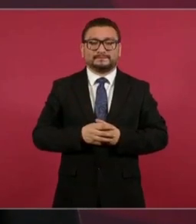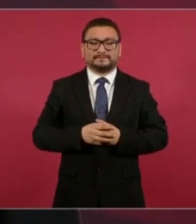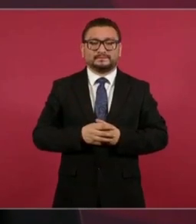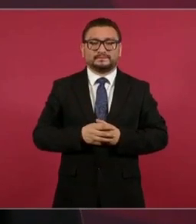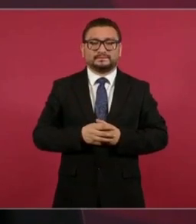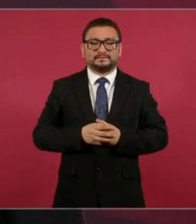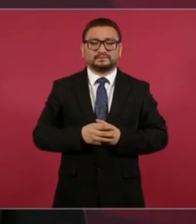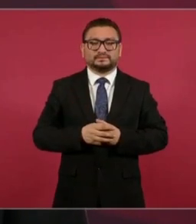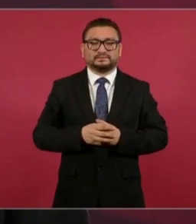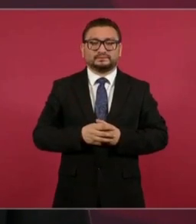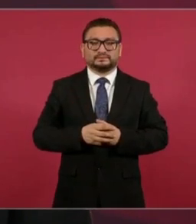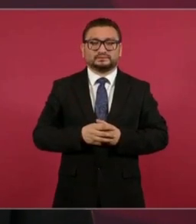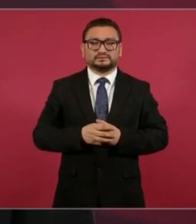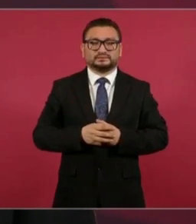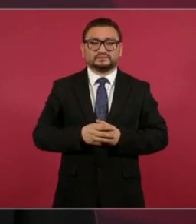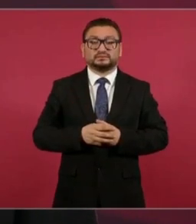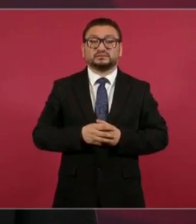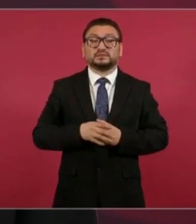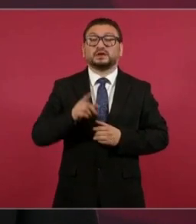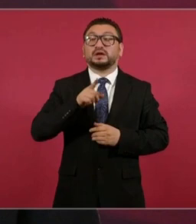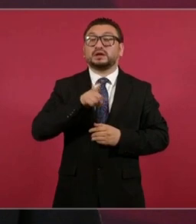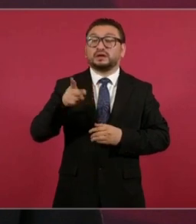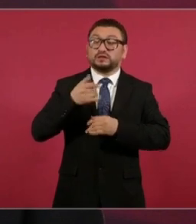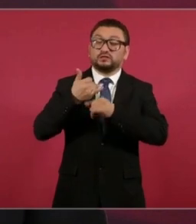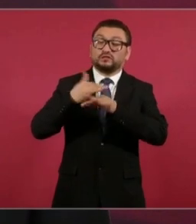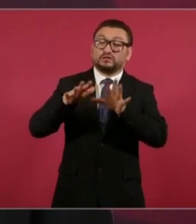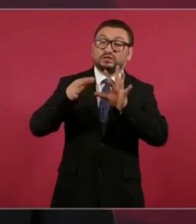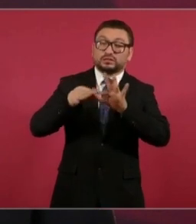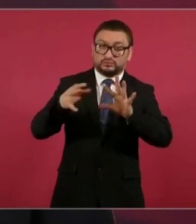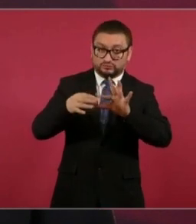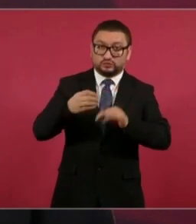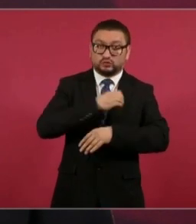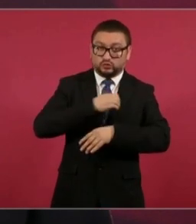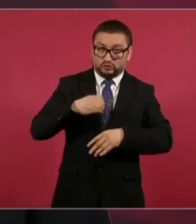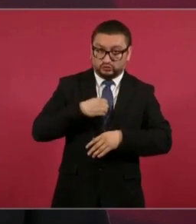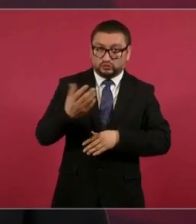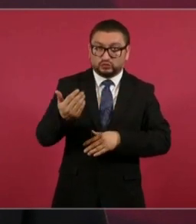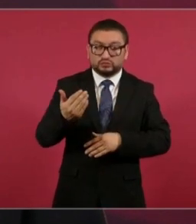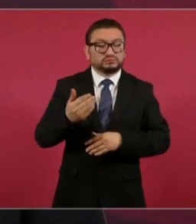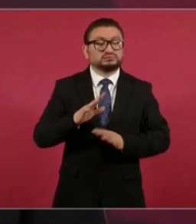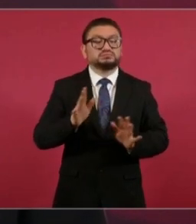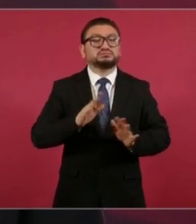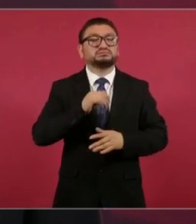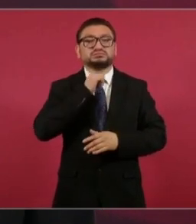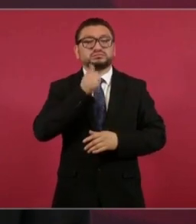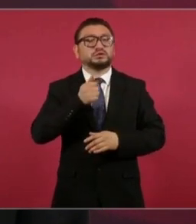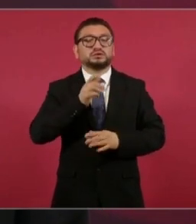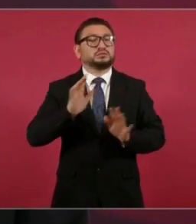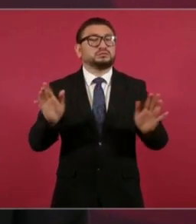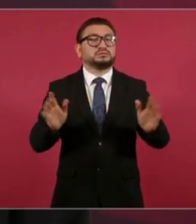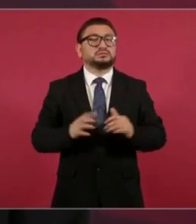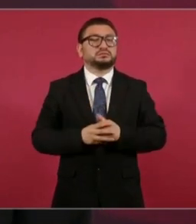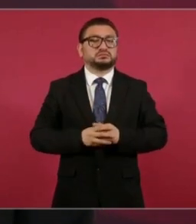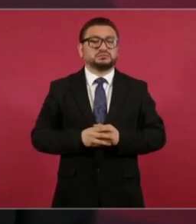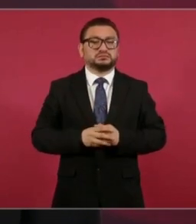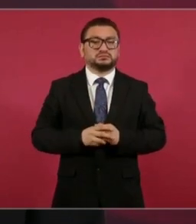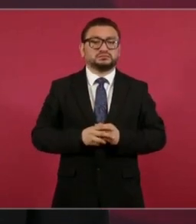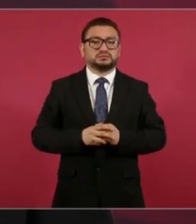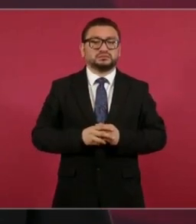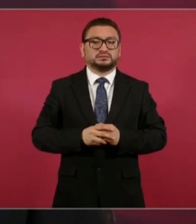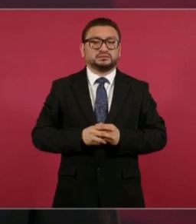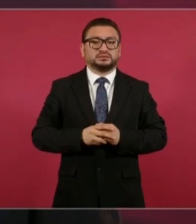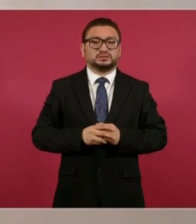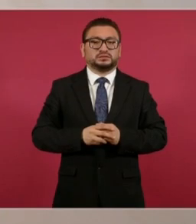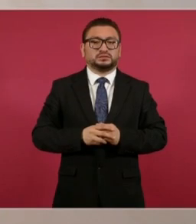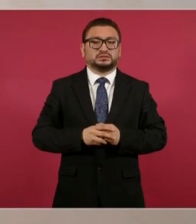sin la obligación de rendir informes nada más